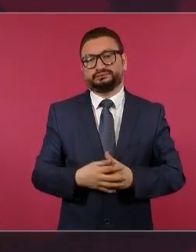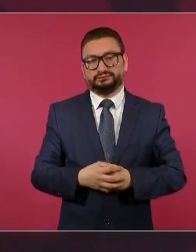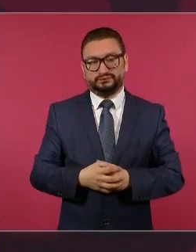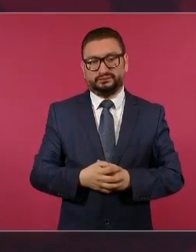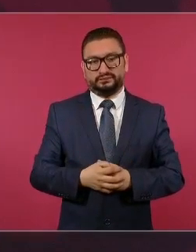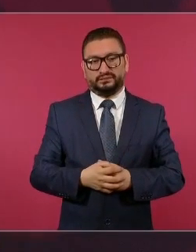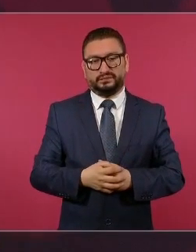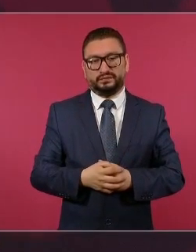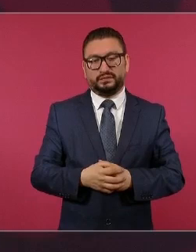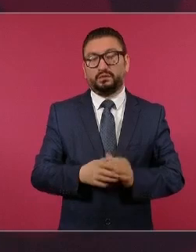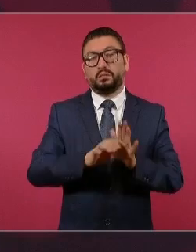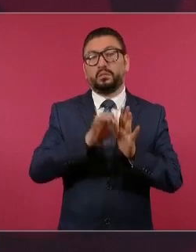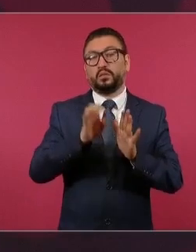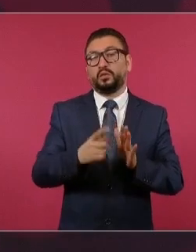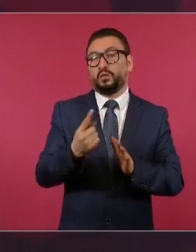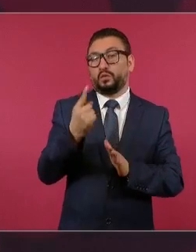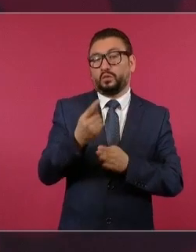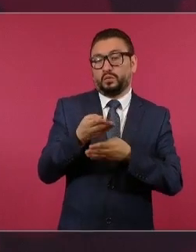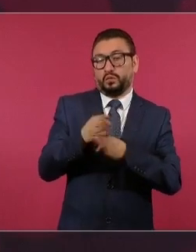un banco